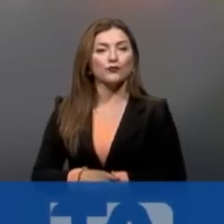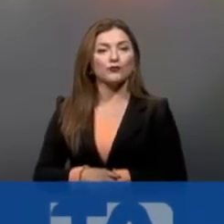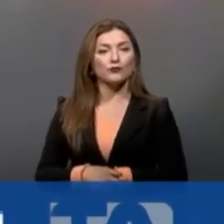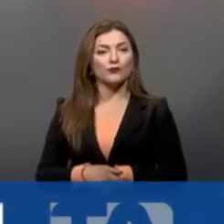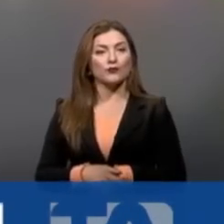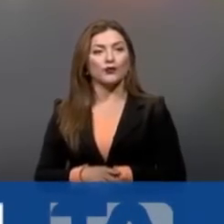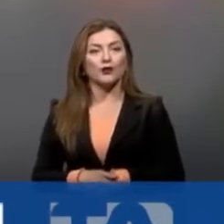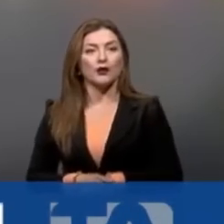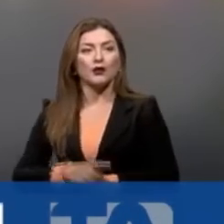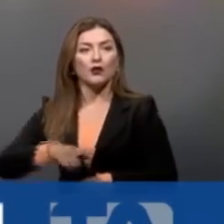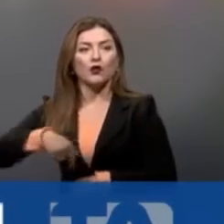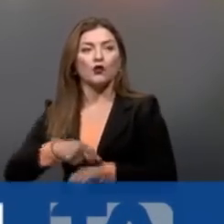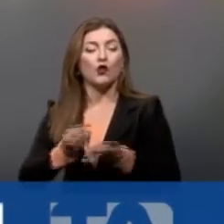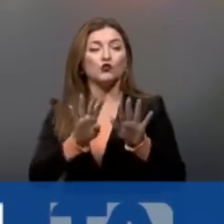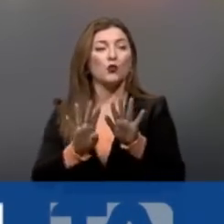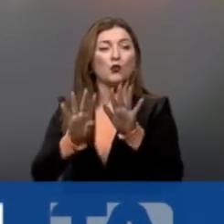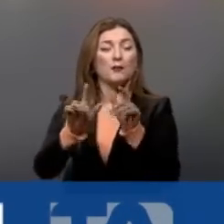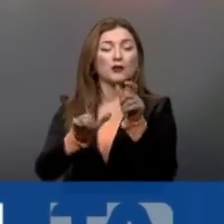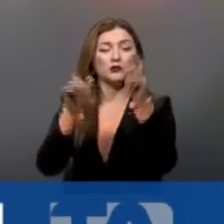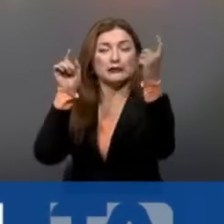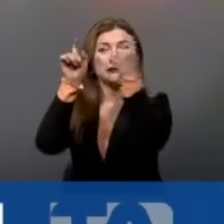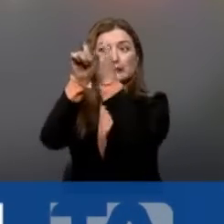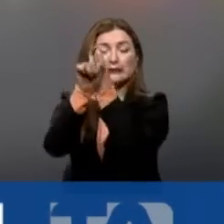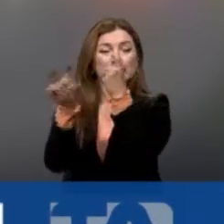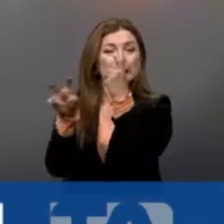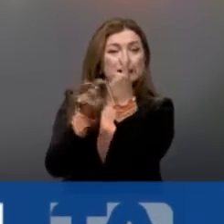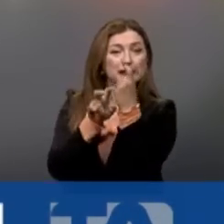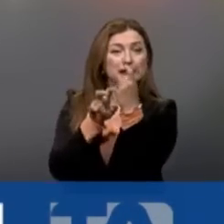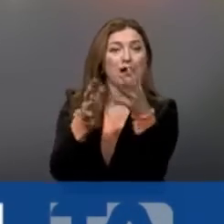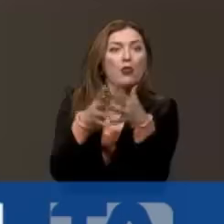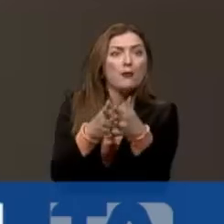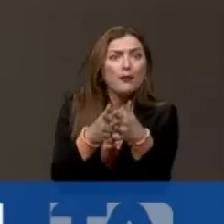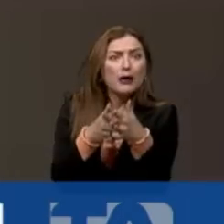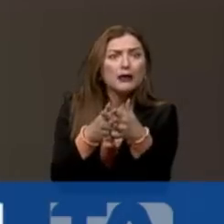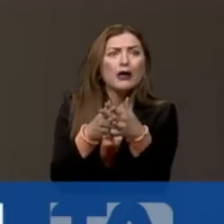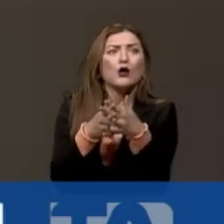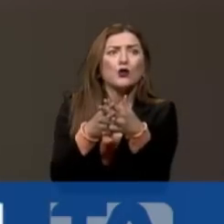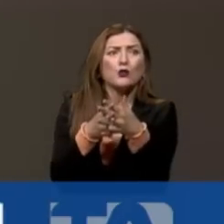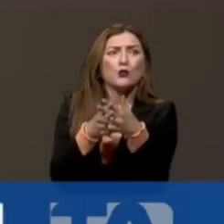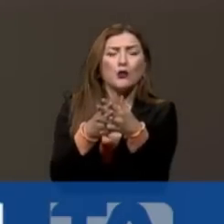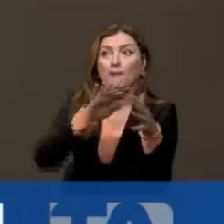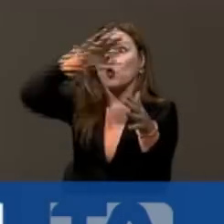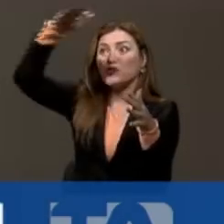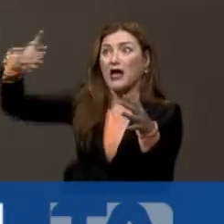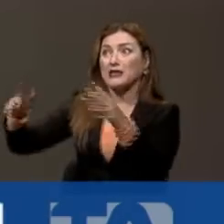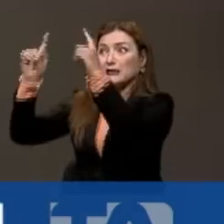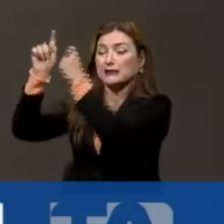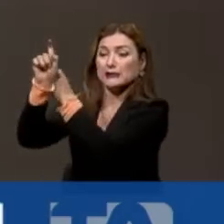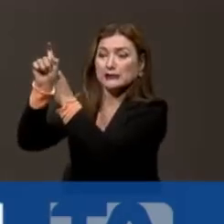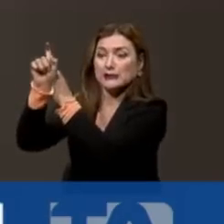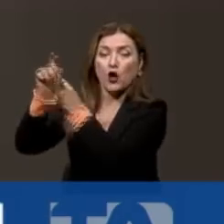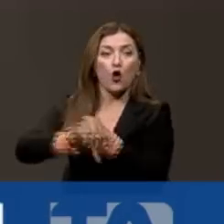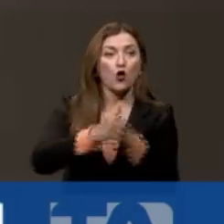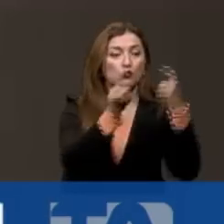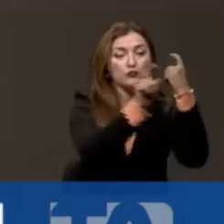Por más de 9 horas estas personas permanecieron atrapadas en el teleférico de Quito, una parte en la montaña y otra en las góndolas.